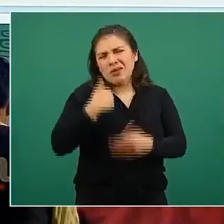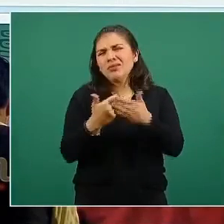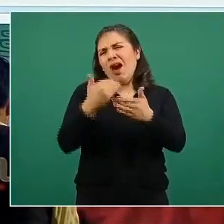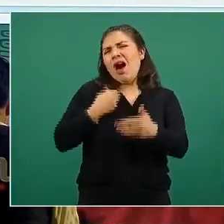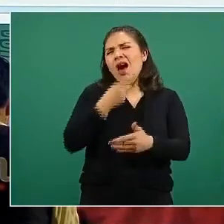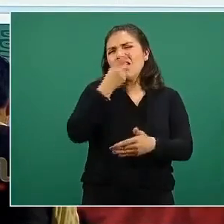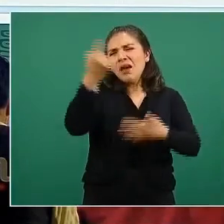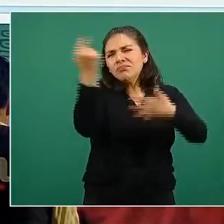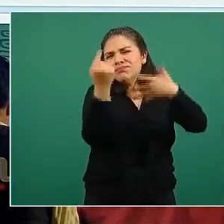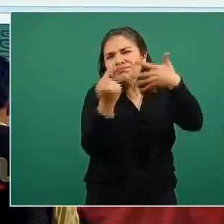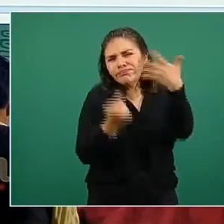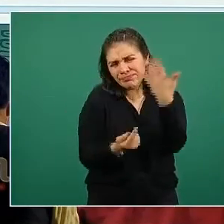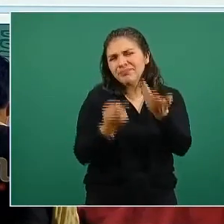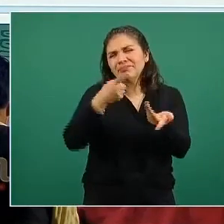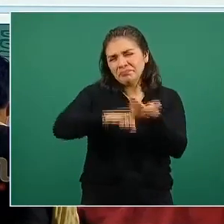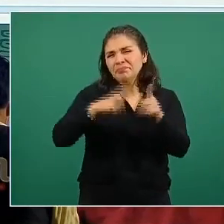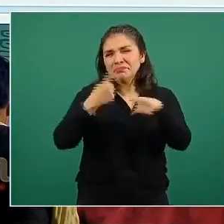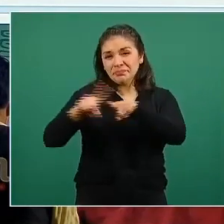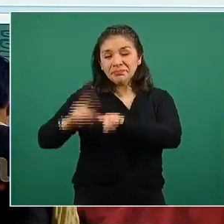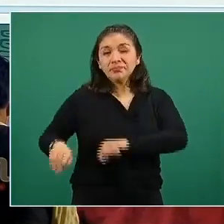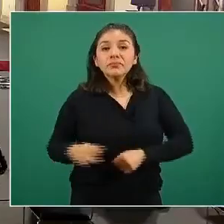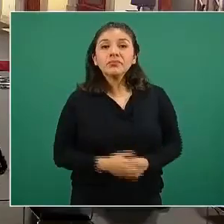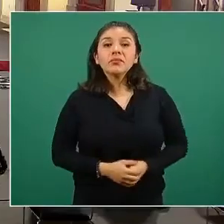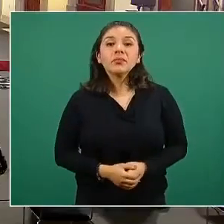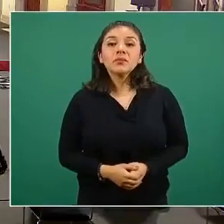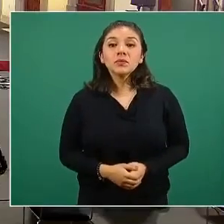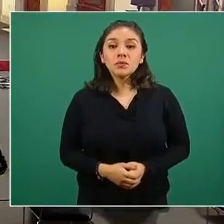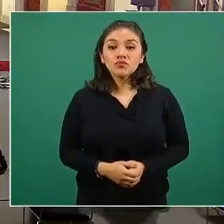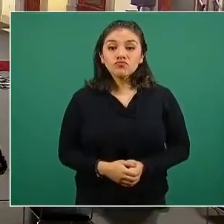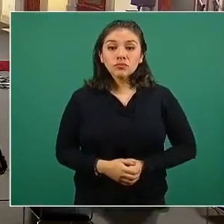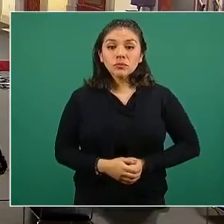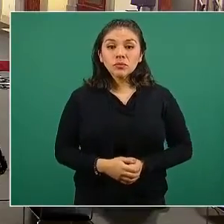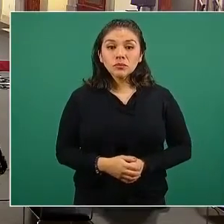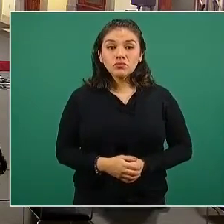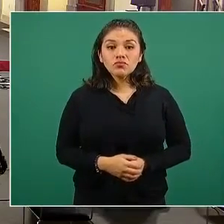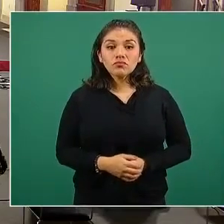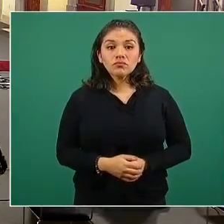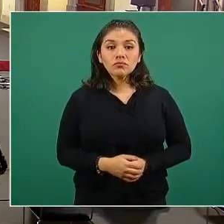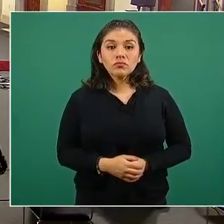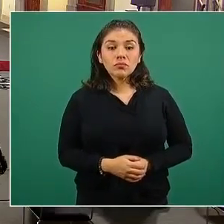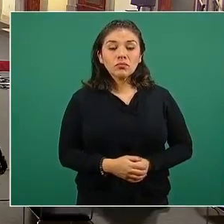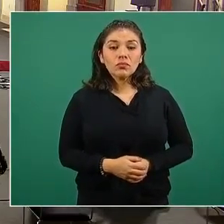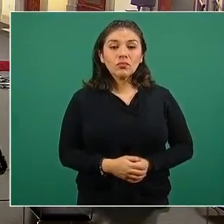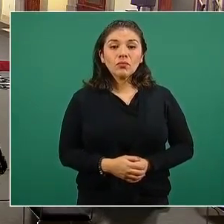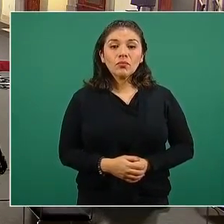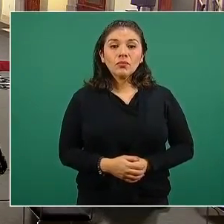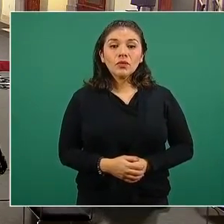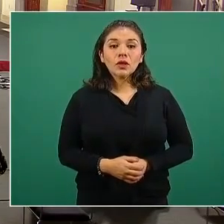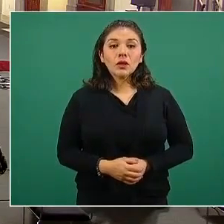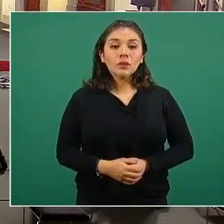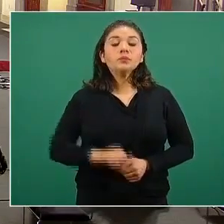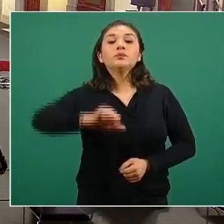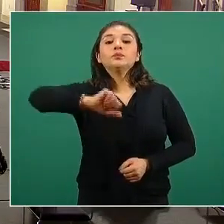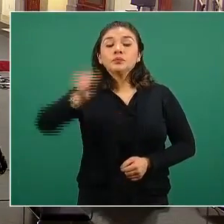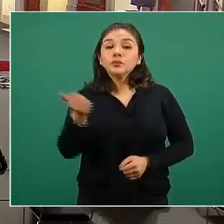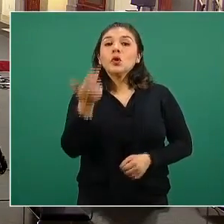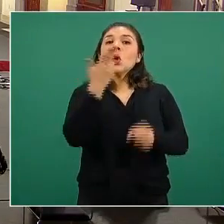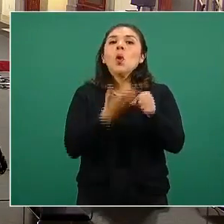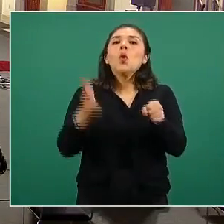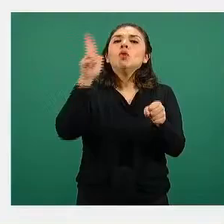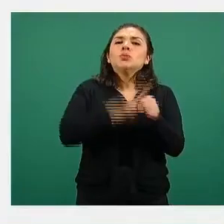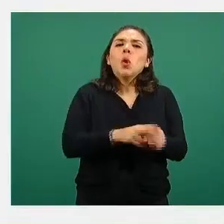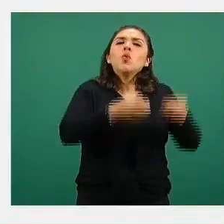mencionado en las diferentes conferencias. Vemos las siguientes diapositivas. Vamos a actualizar la disponibilidad